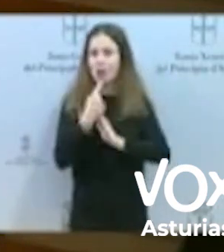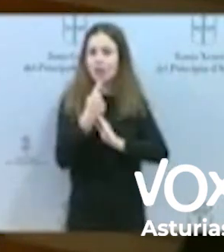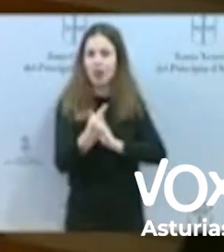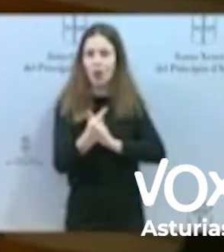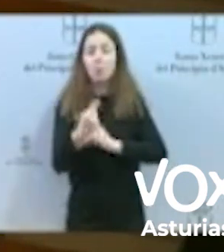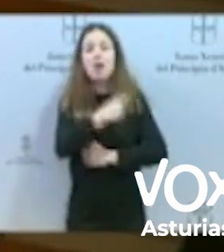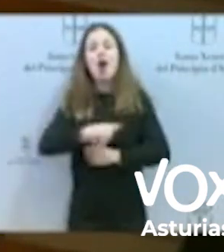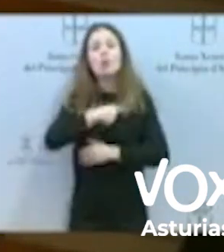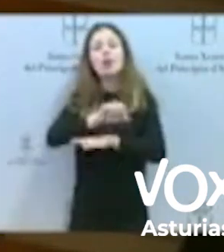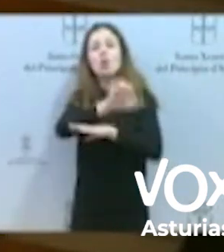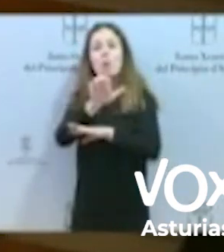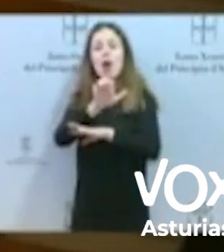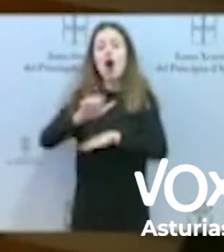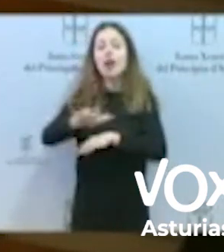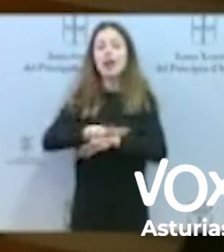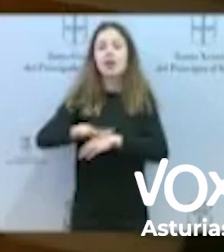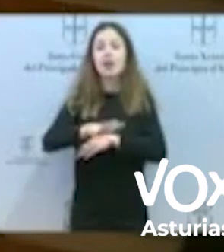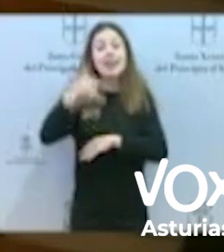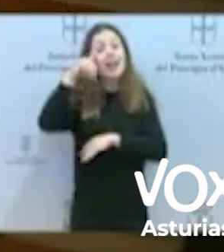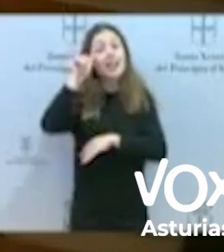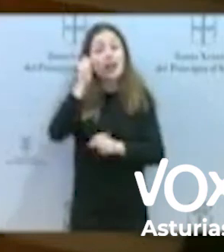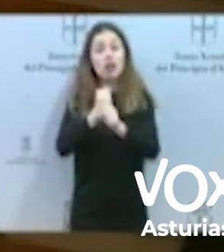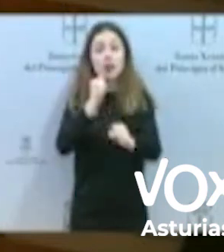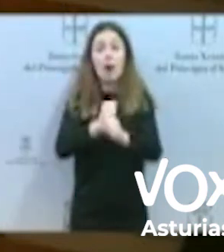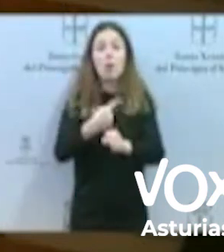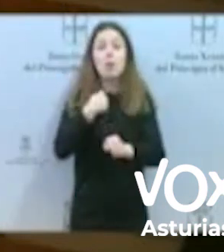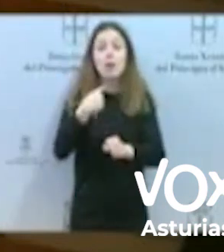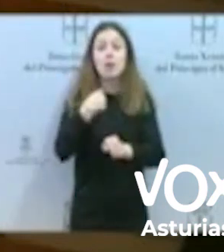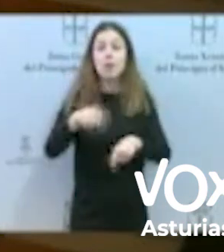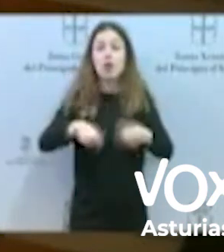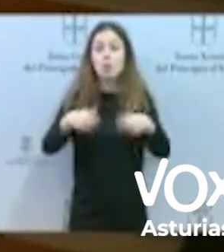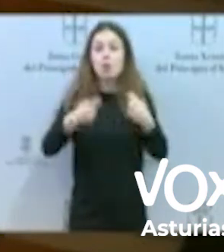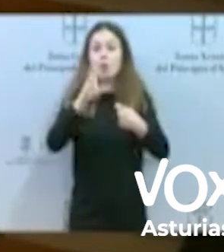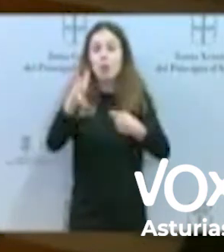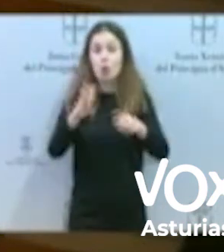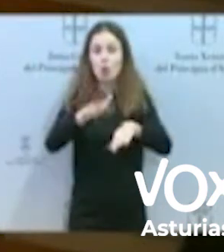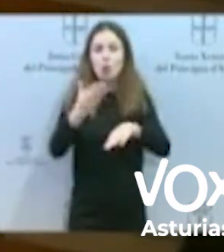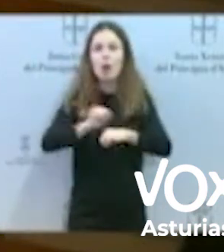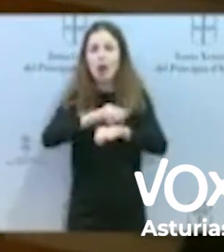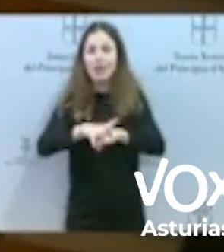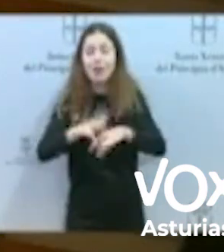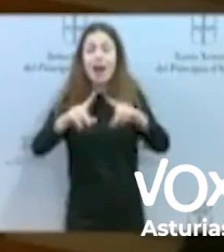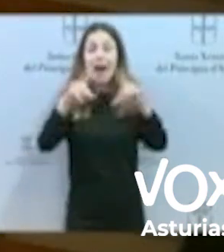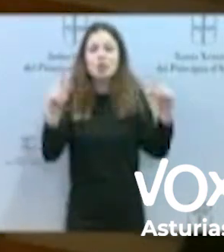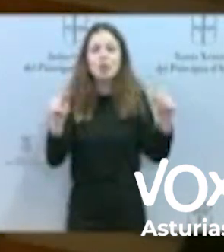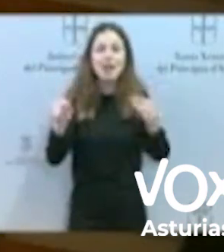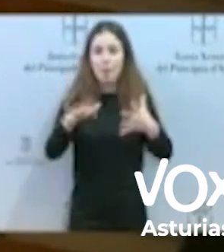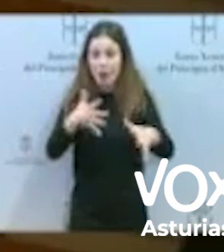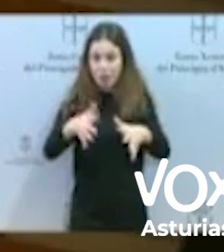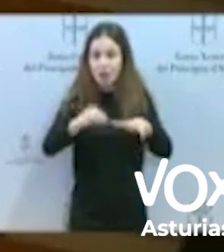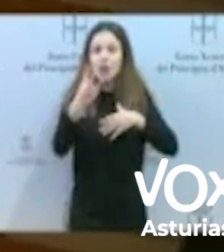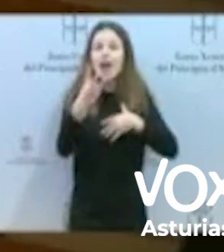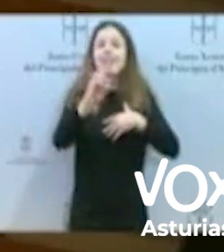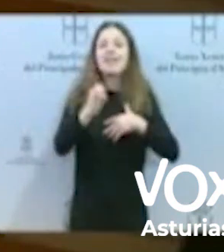destrucción de puestos de trabajo como consecuencia de la pandemia, en el caso de Asturias, se estima entre el 30 y el 35%. Este barómetro